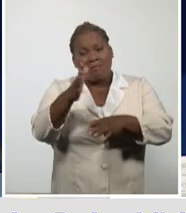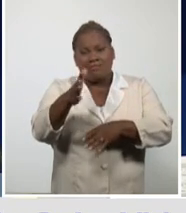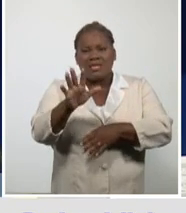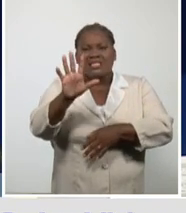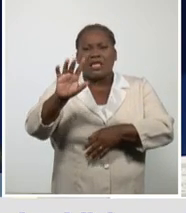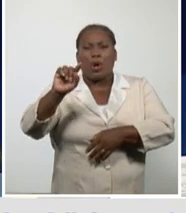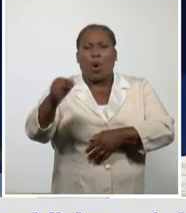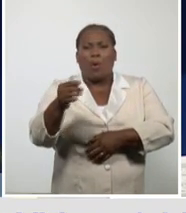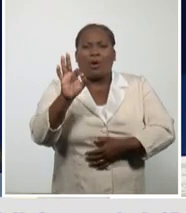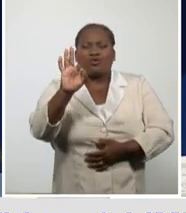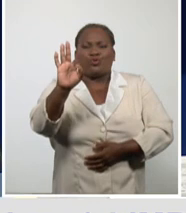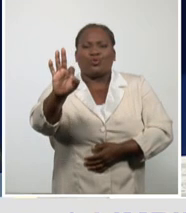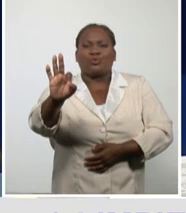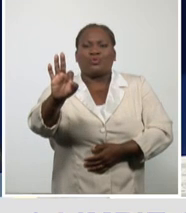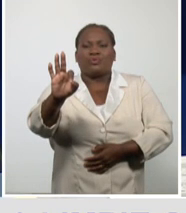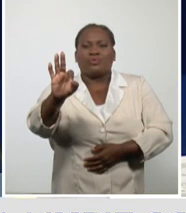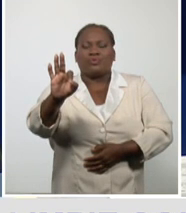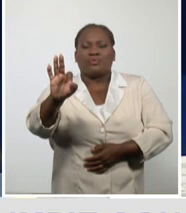5,8%.